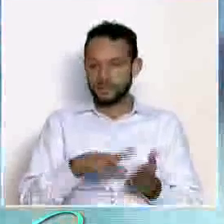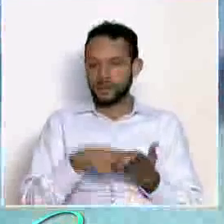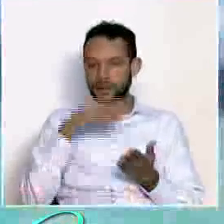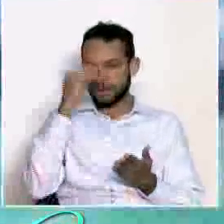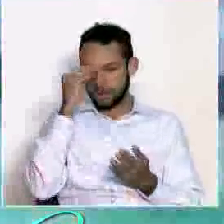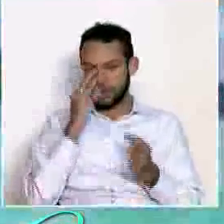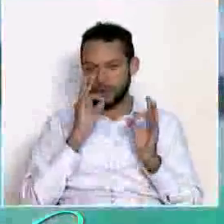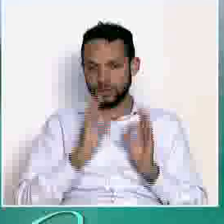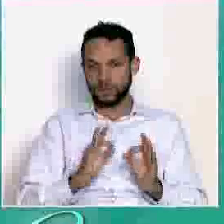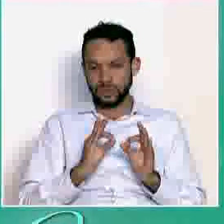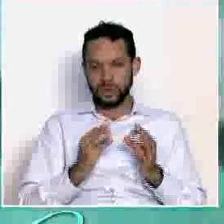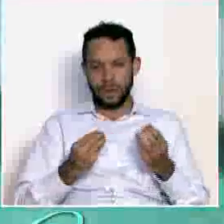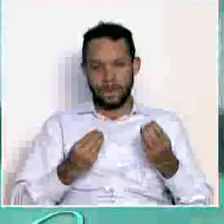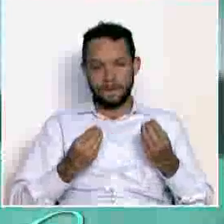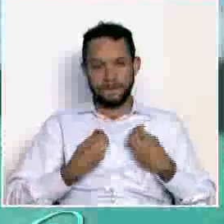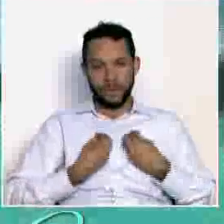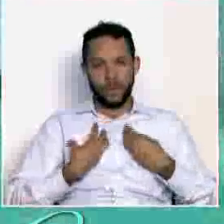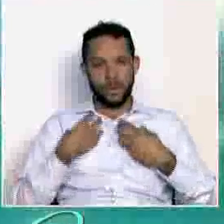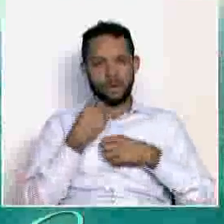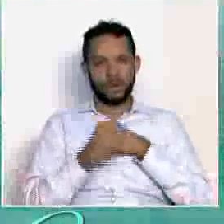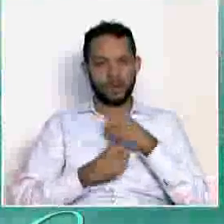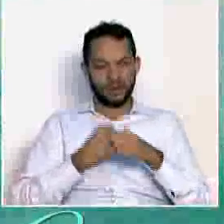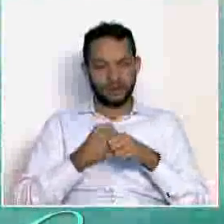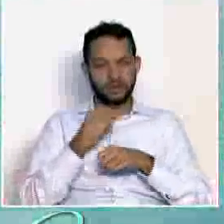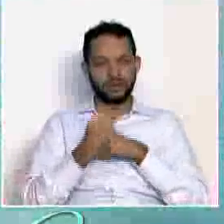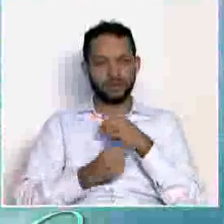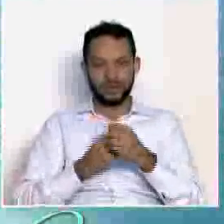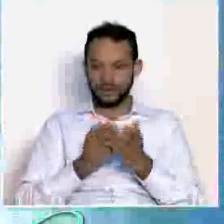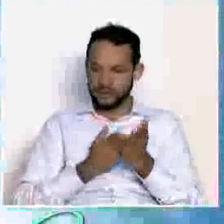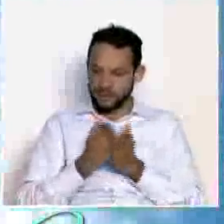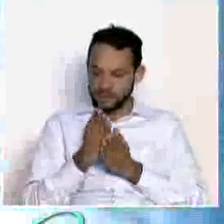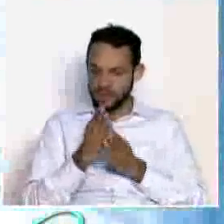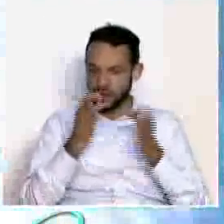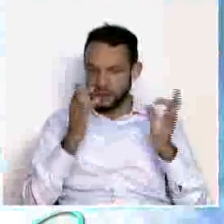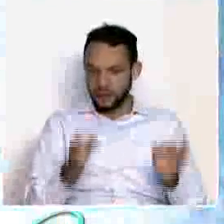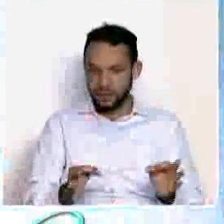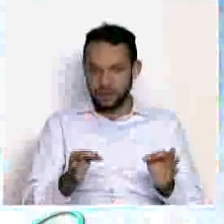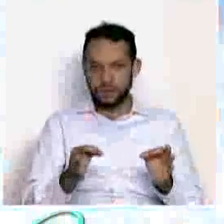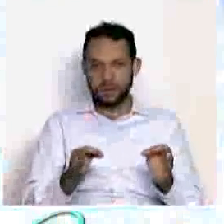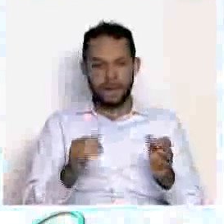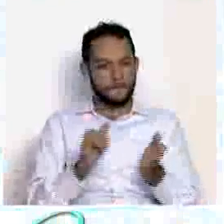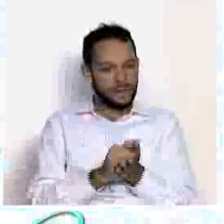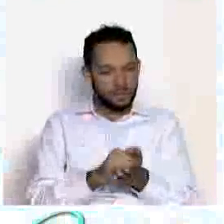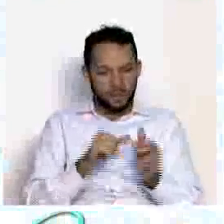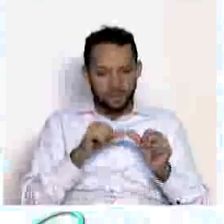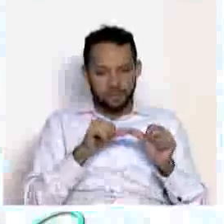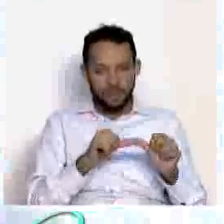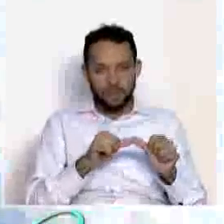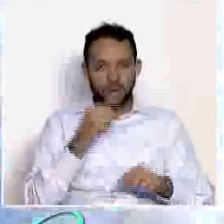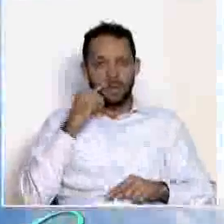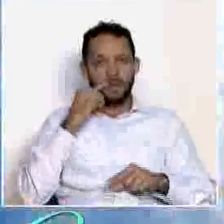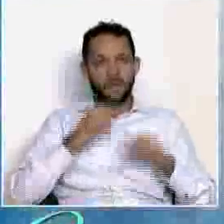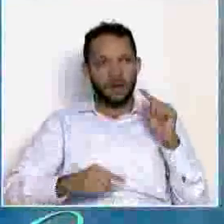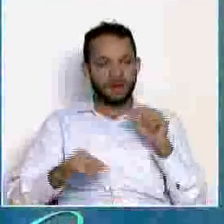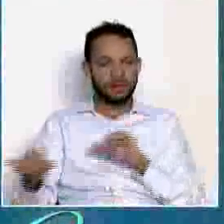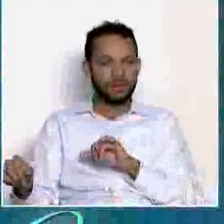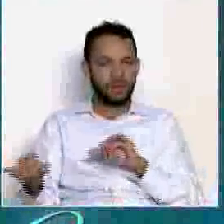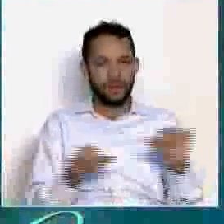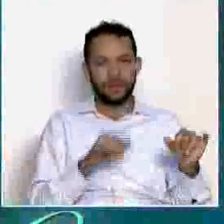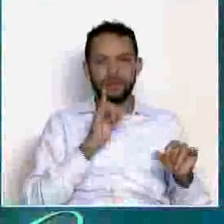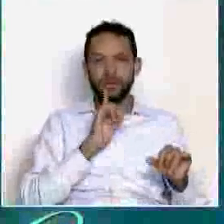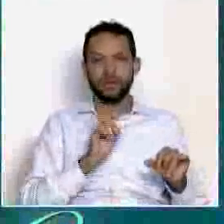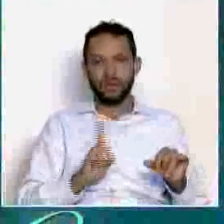Aprende a vivir. No puedes ser todo para toda la gente. No puedes hacer todo a la misma vez. No puedes hacer todo igual de